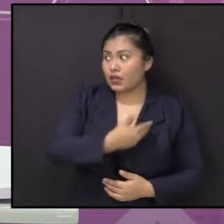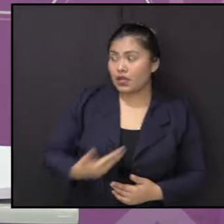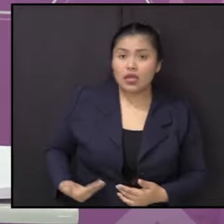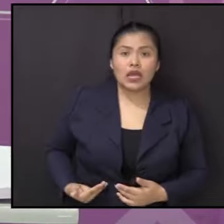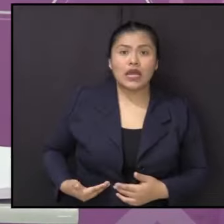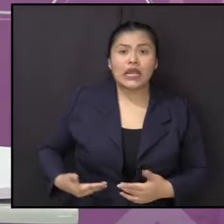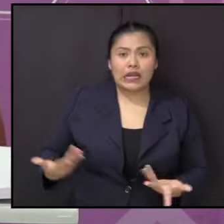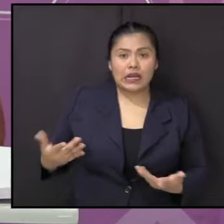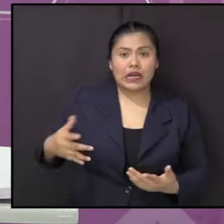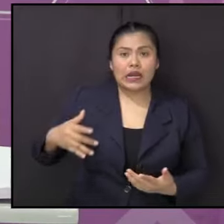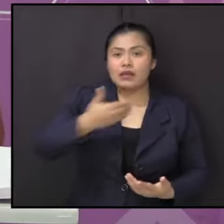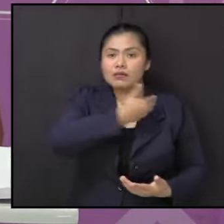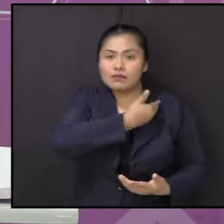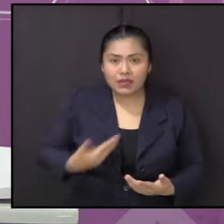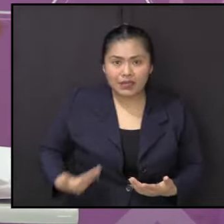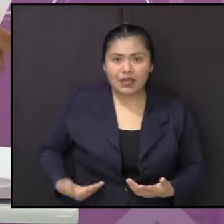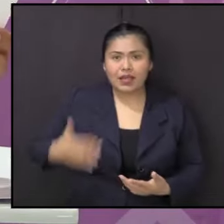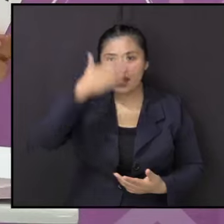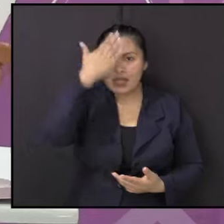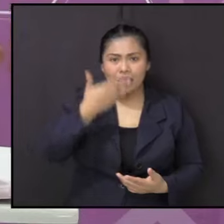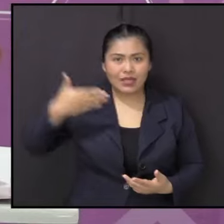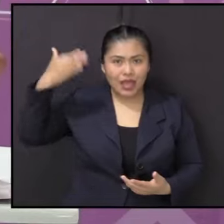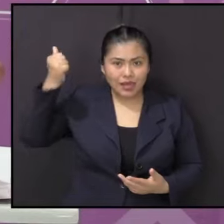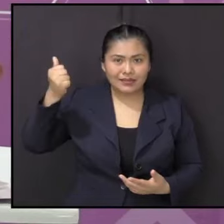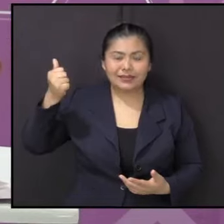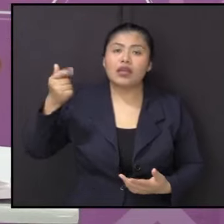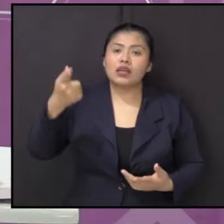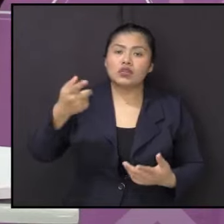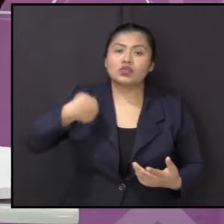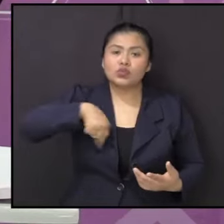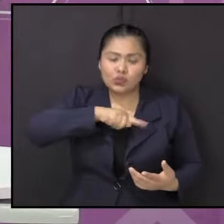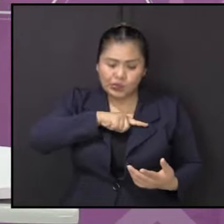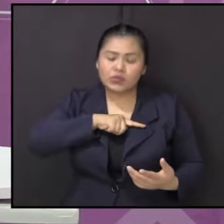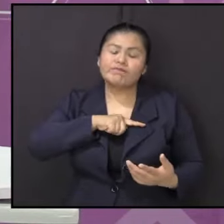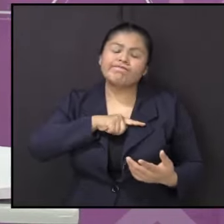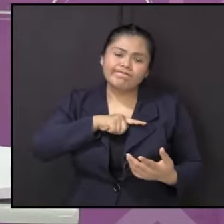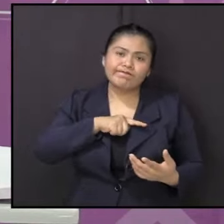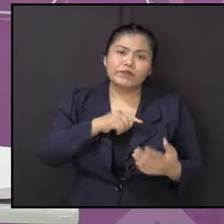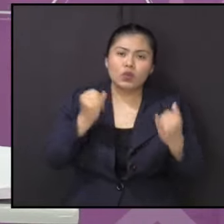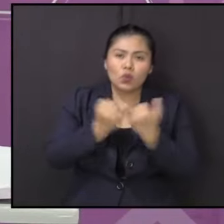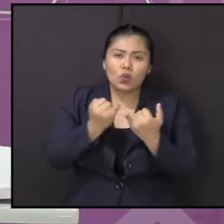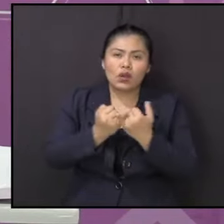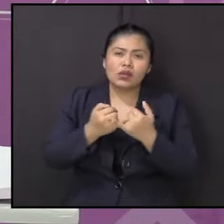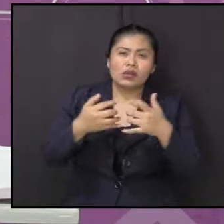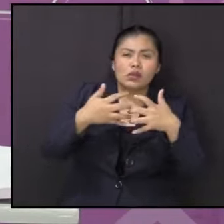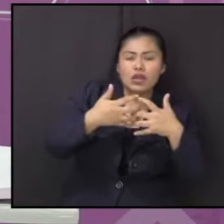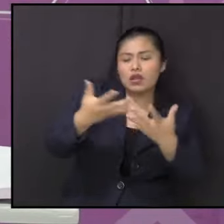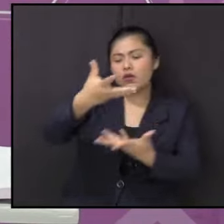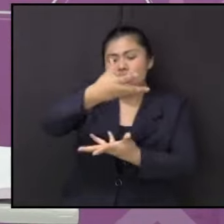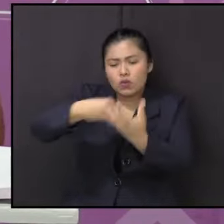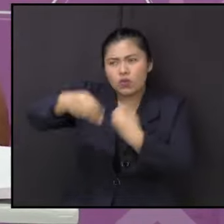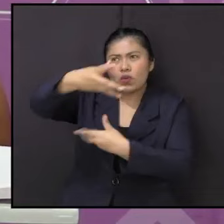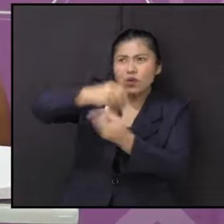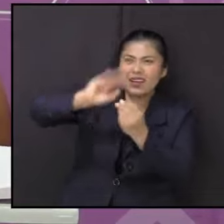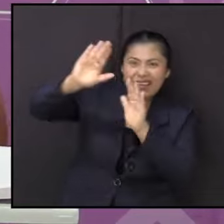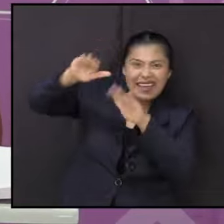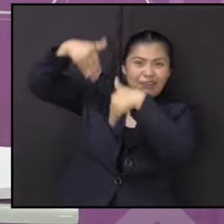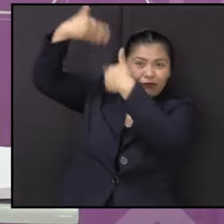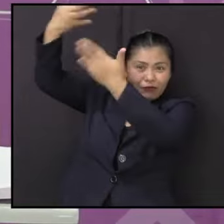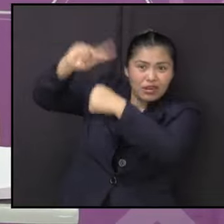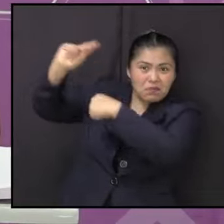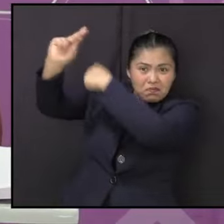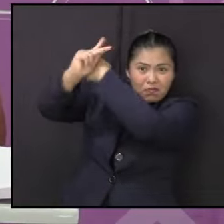Nale García, es también fortalecer una producción industrial del comercio exterior, donde quiere trabajar para extraer inversión, otorgando un